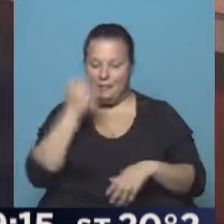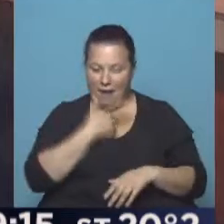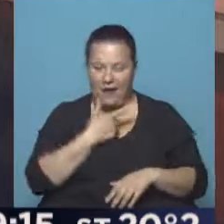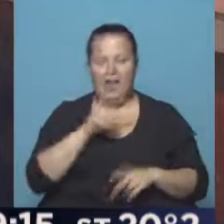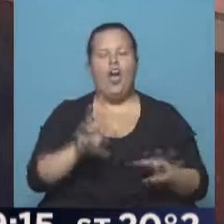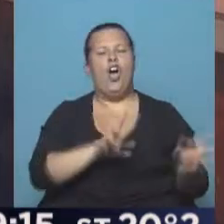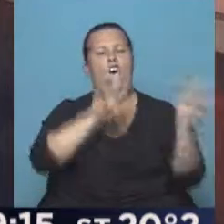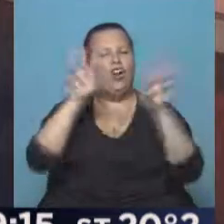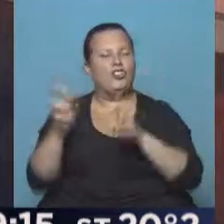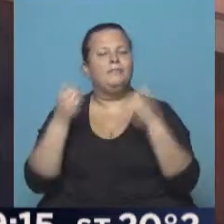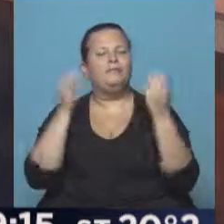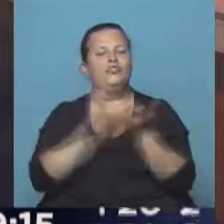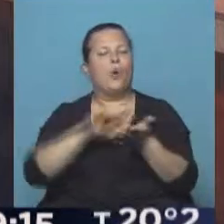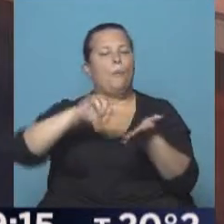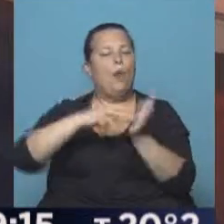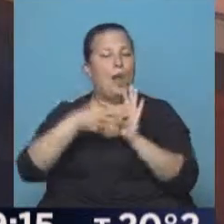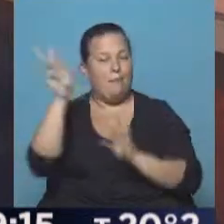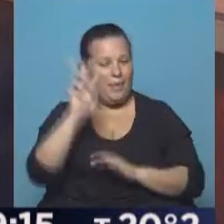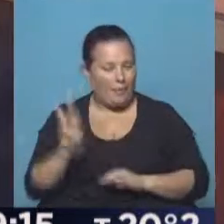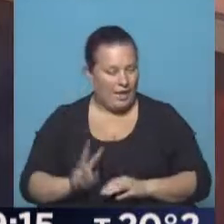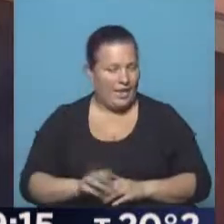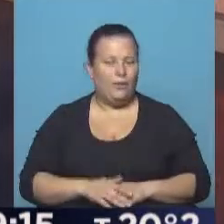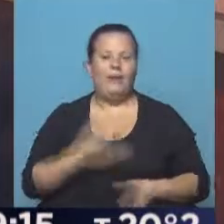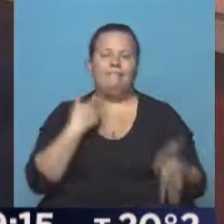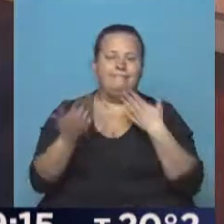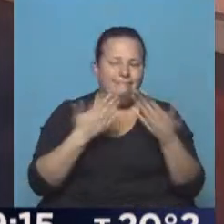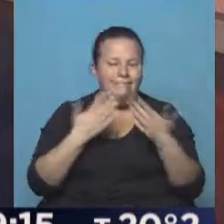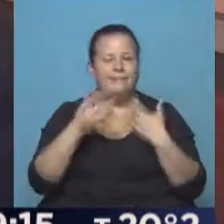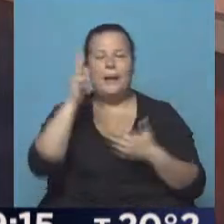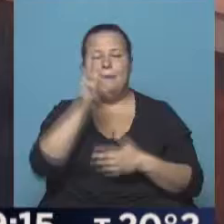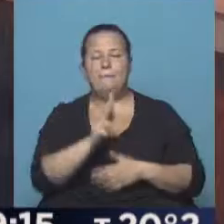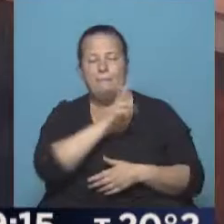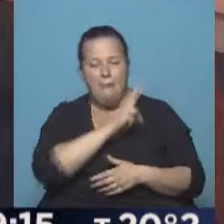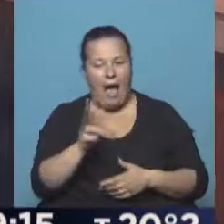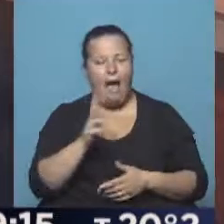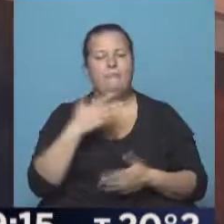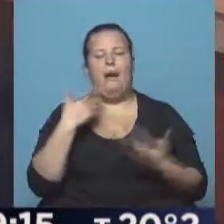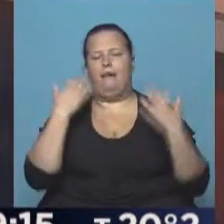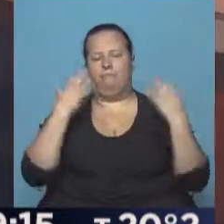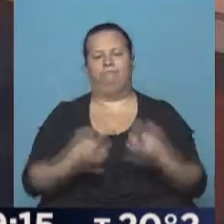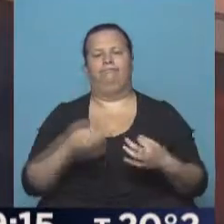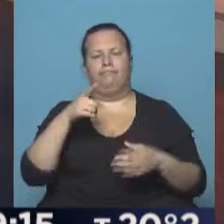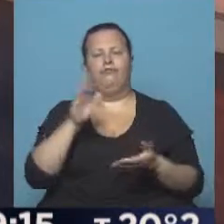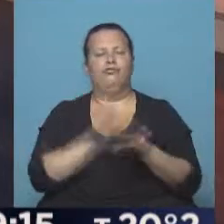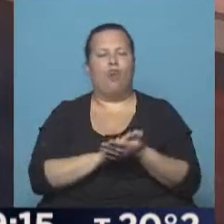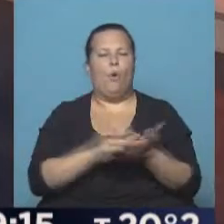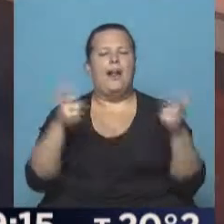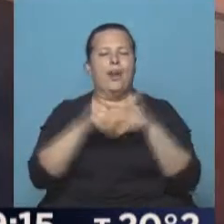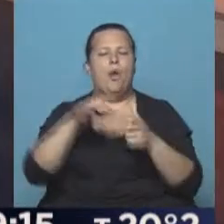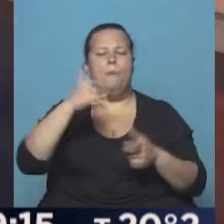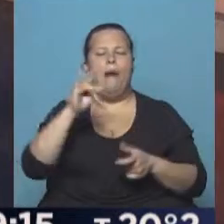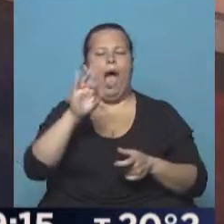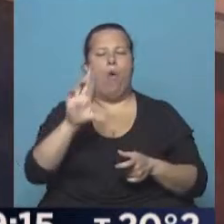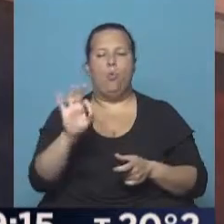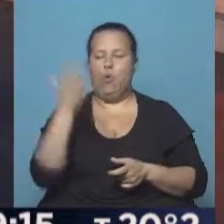vamos a otro temas tiene que ver con la crisis en venezuela y este diálogo en el que el papá francisco estuvo completamente involucrado al recibirlo a maduro en las